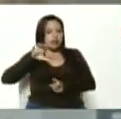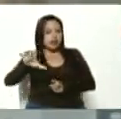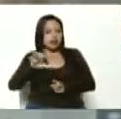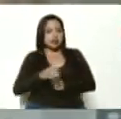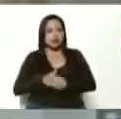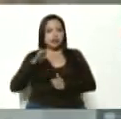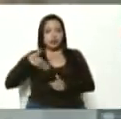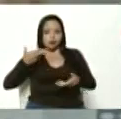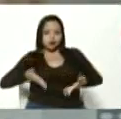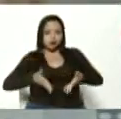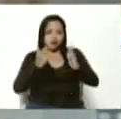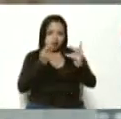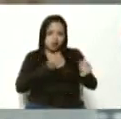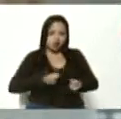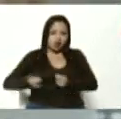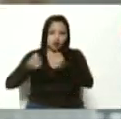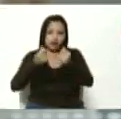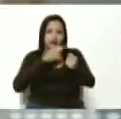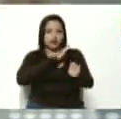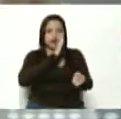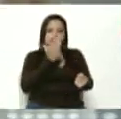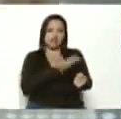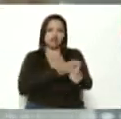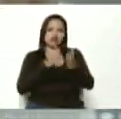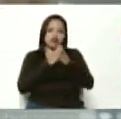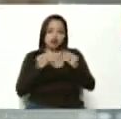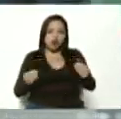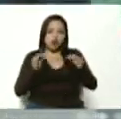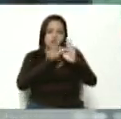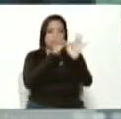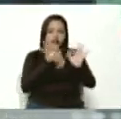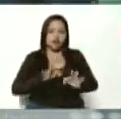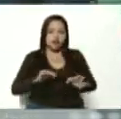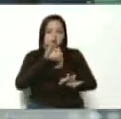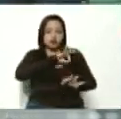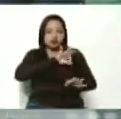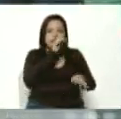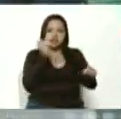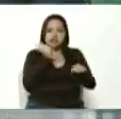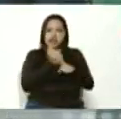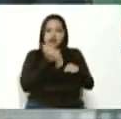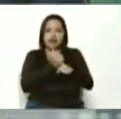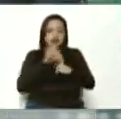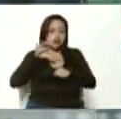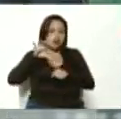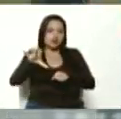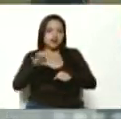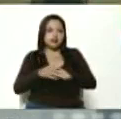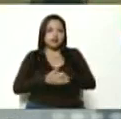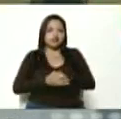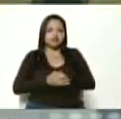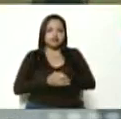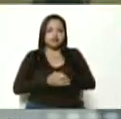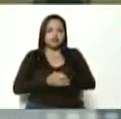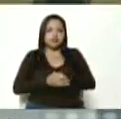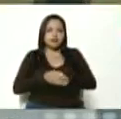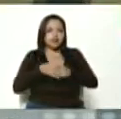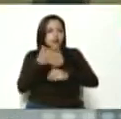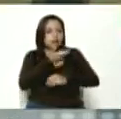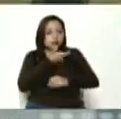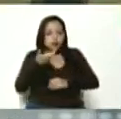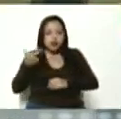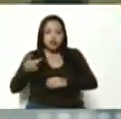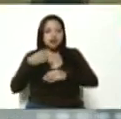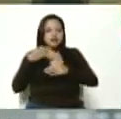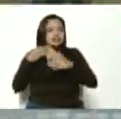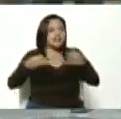enrumbar la economía y fortalecer todo el esquema social de trabajo de la patria en función siempre de la garantía